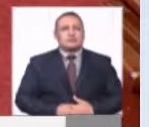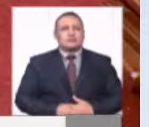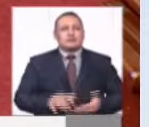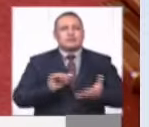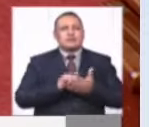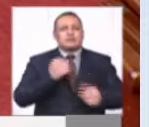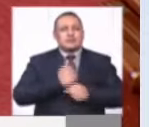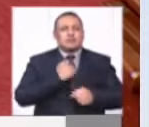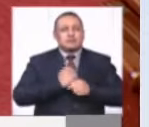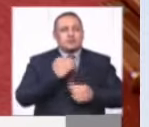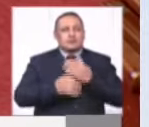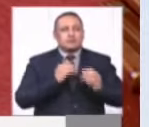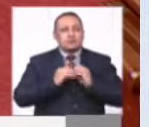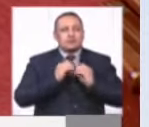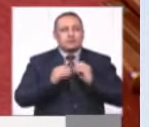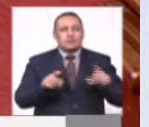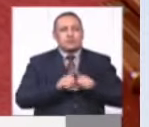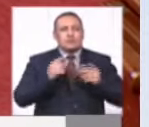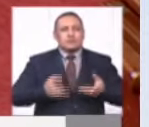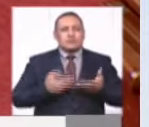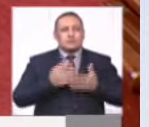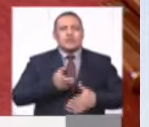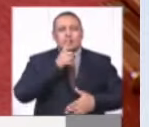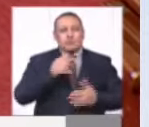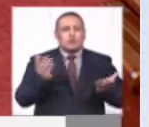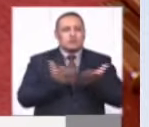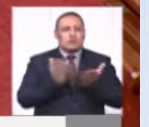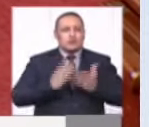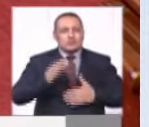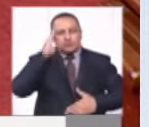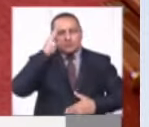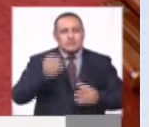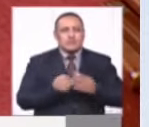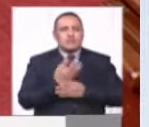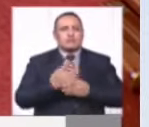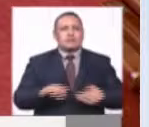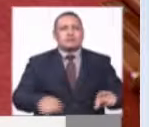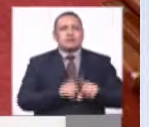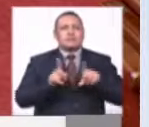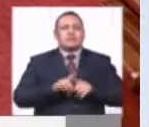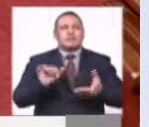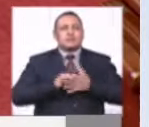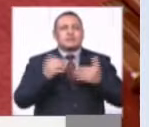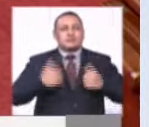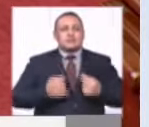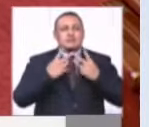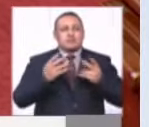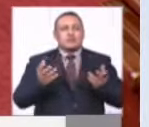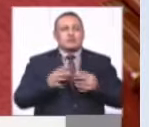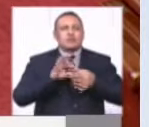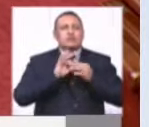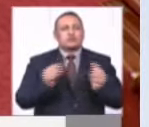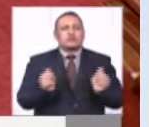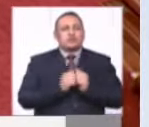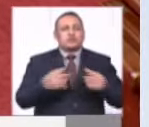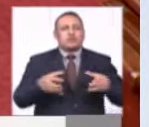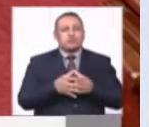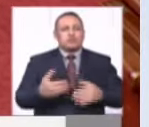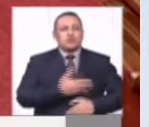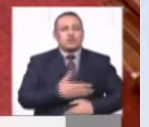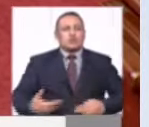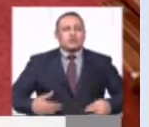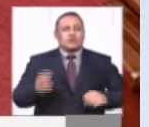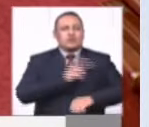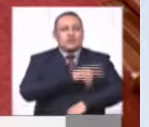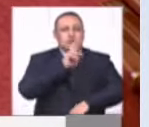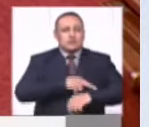¿qué acciones se van a implementar para dotar de agua potable a la Escuela Policial de Arequipa? Ya existe una relación con el gobierno